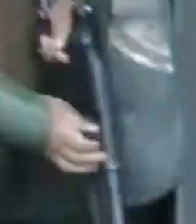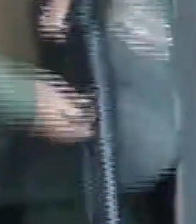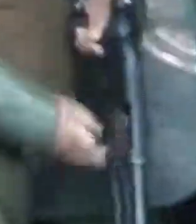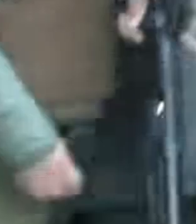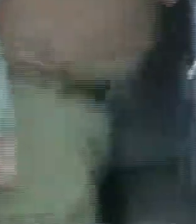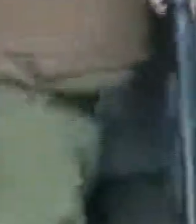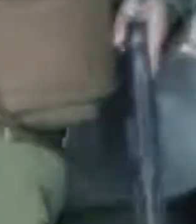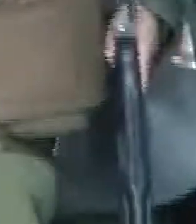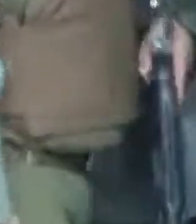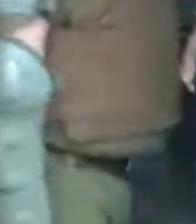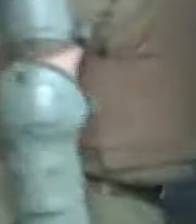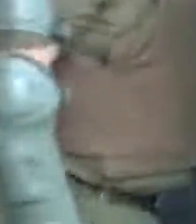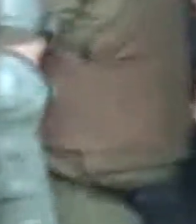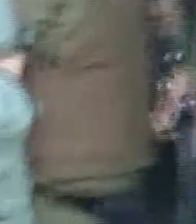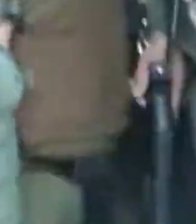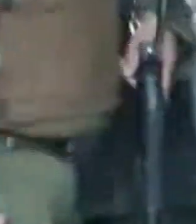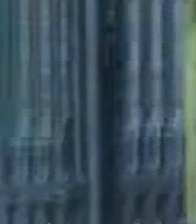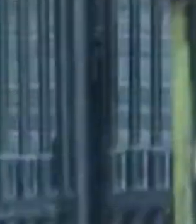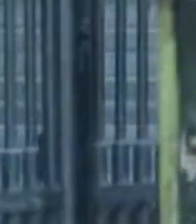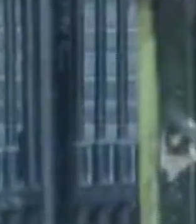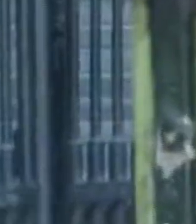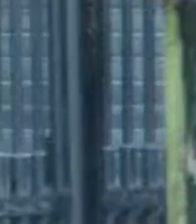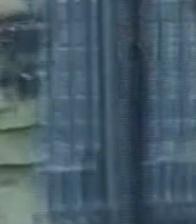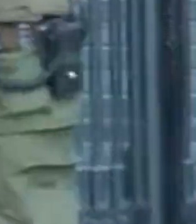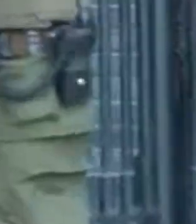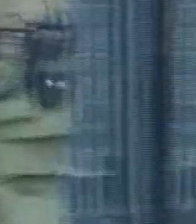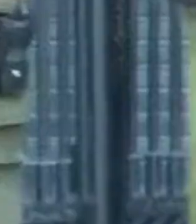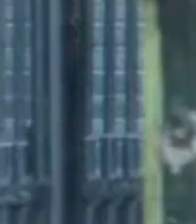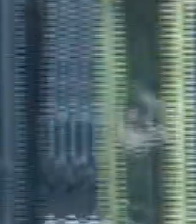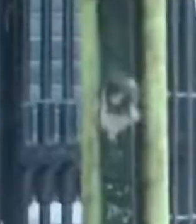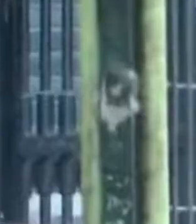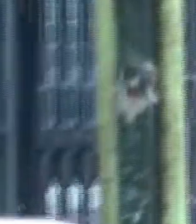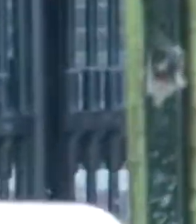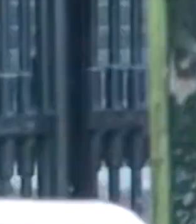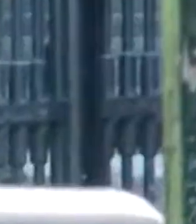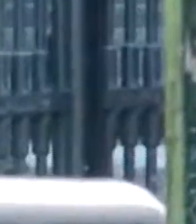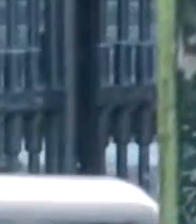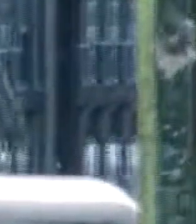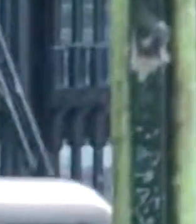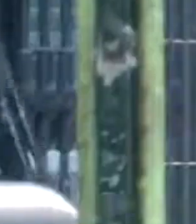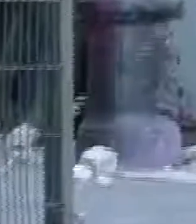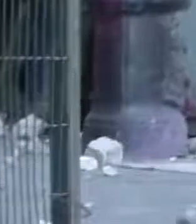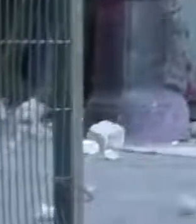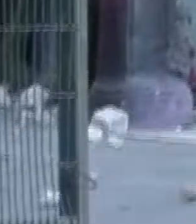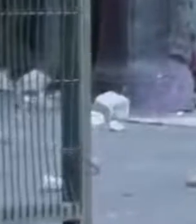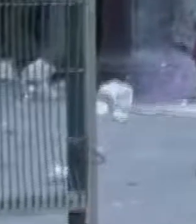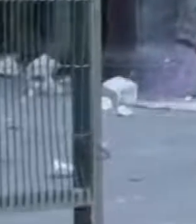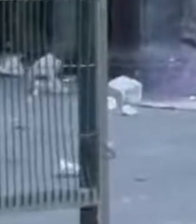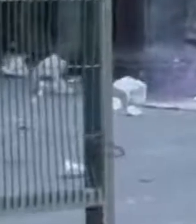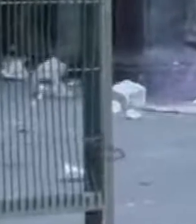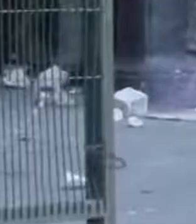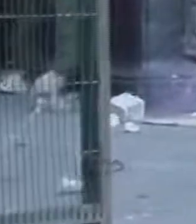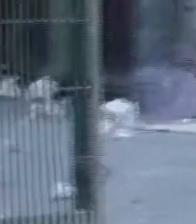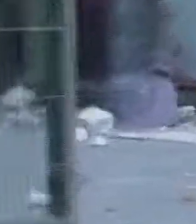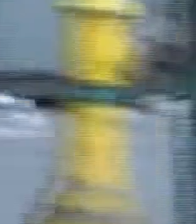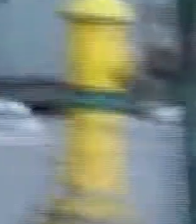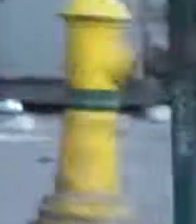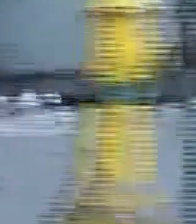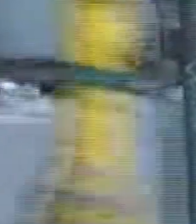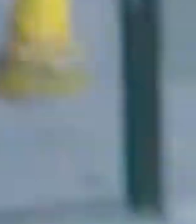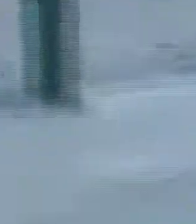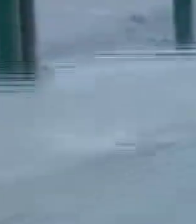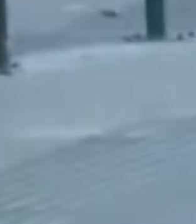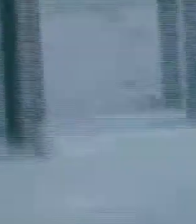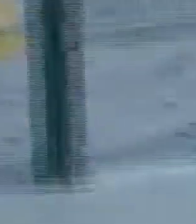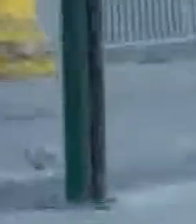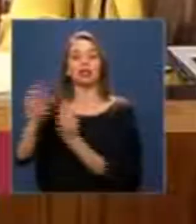afectando la garantía constitucional del derecho a la vida e integridad física de miles de chilenos por